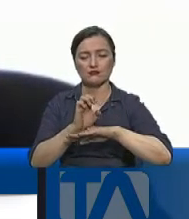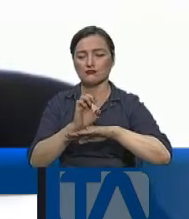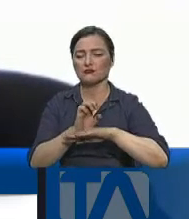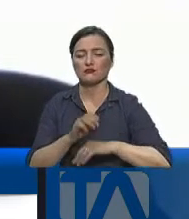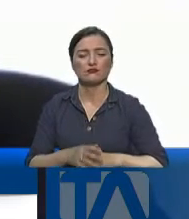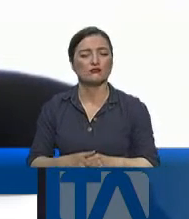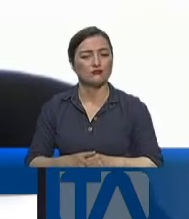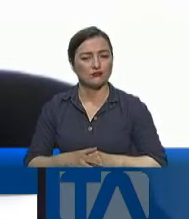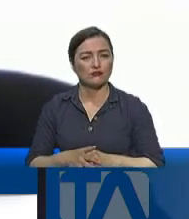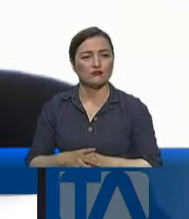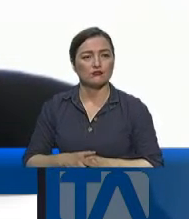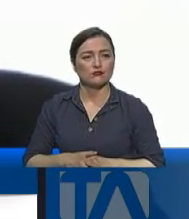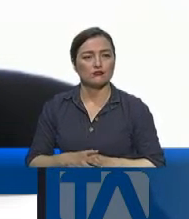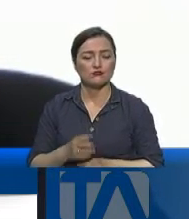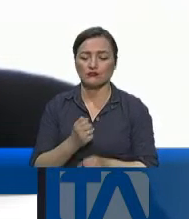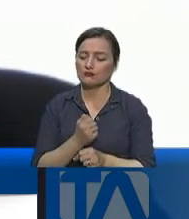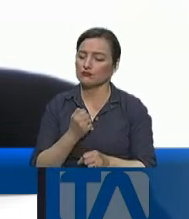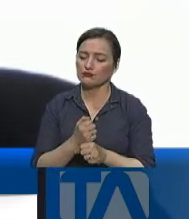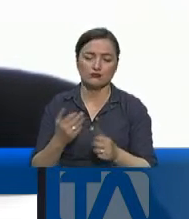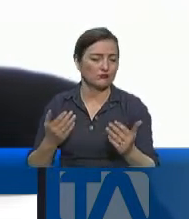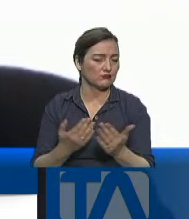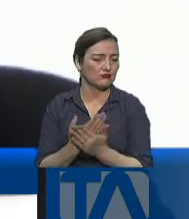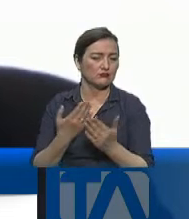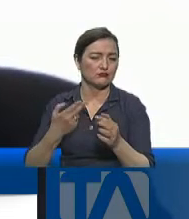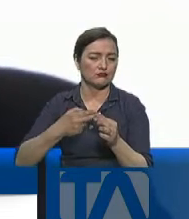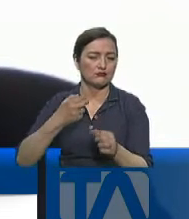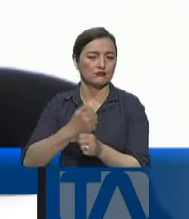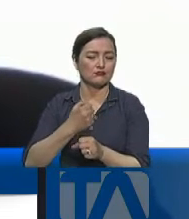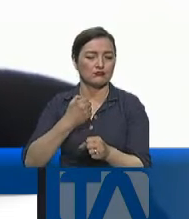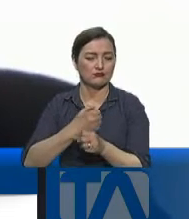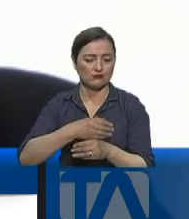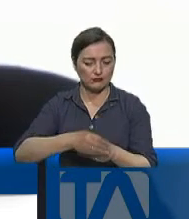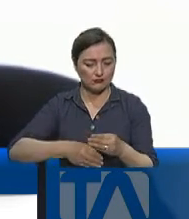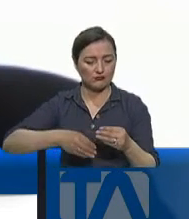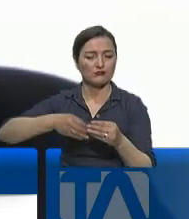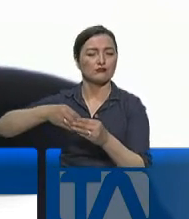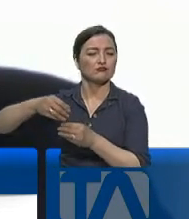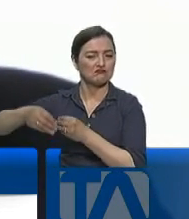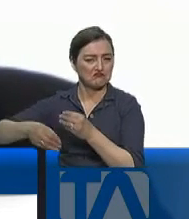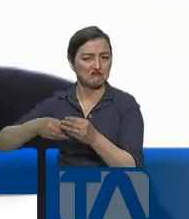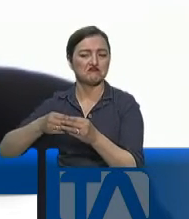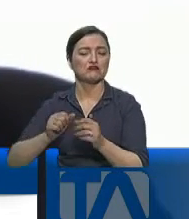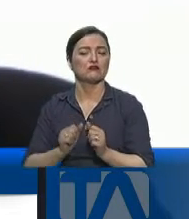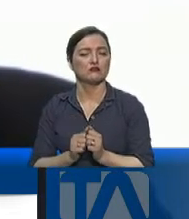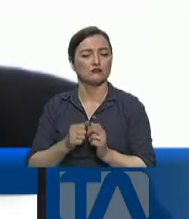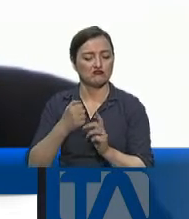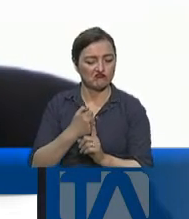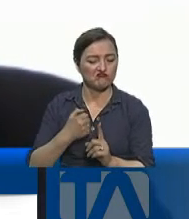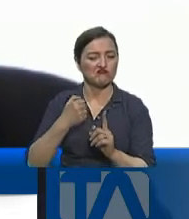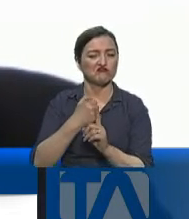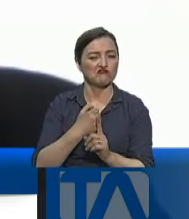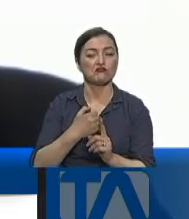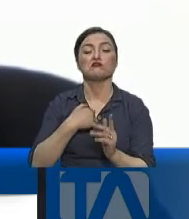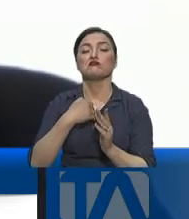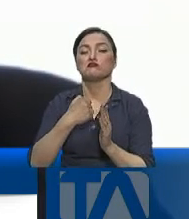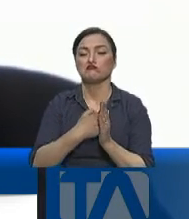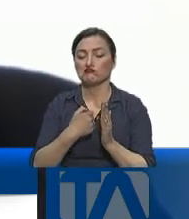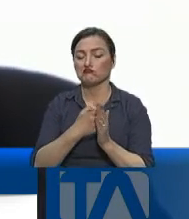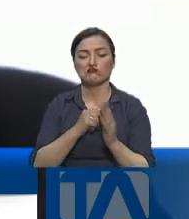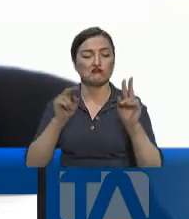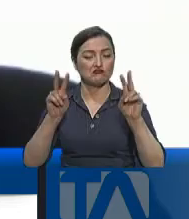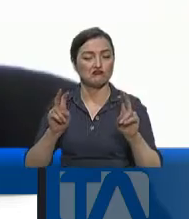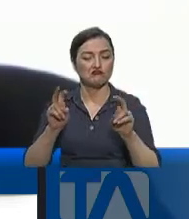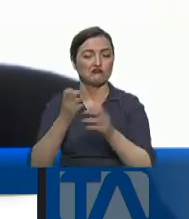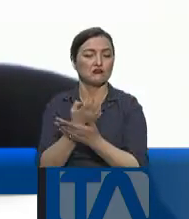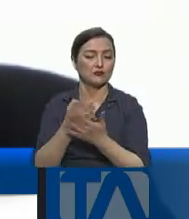intención de generar nuevos trabajos y nuevas inversiones y sacar adelante la economía del Ecuador yo creo que todos los todos los